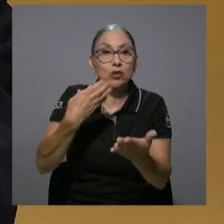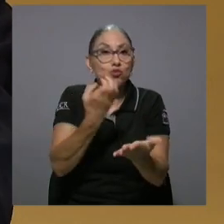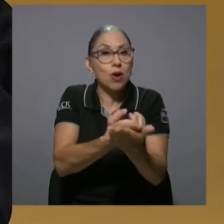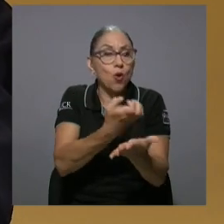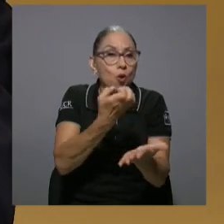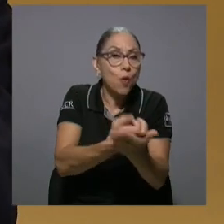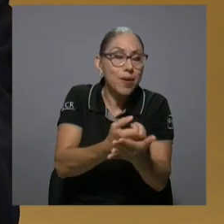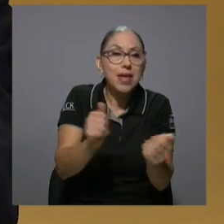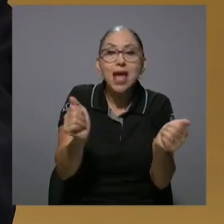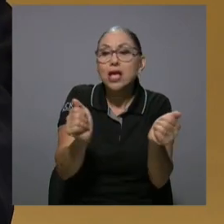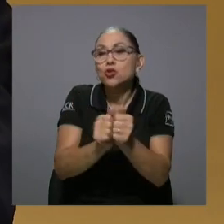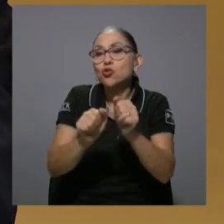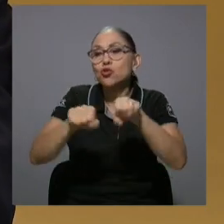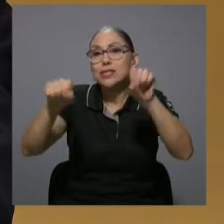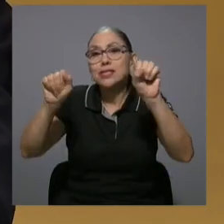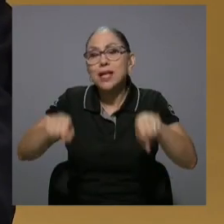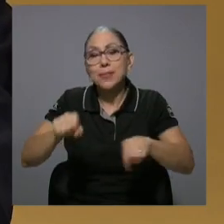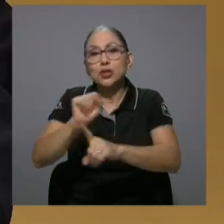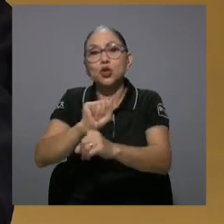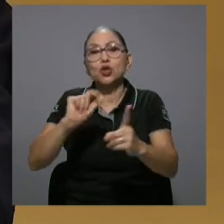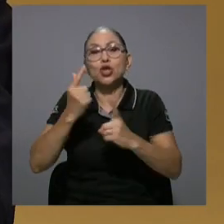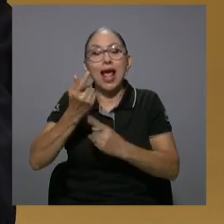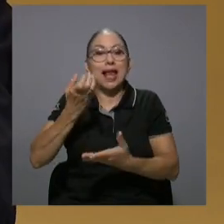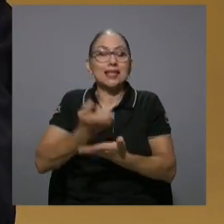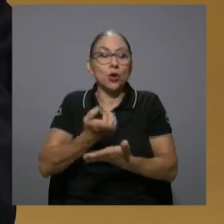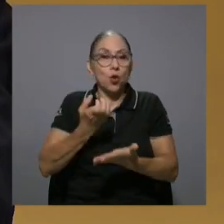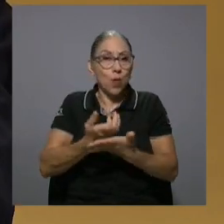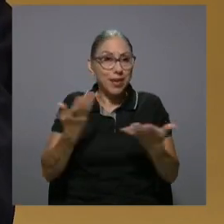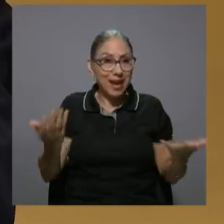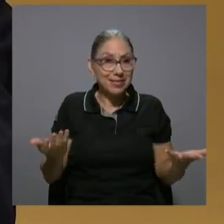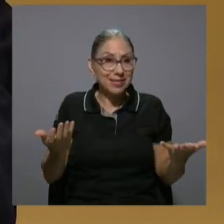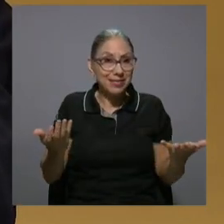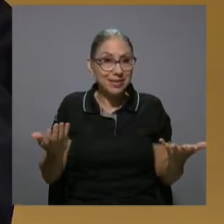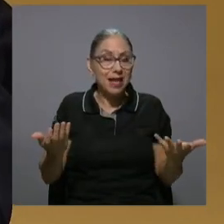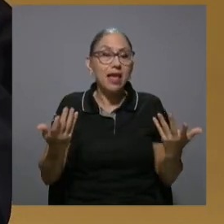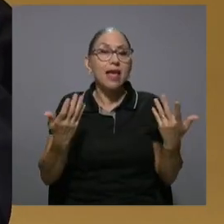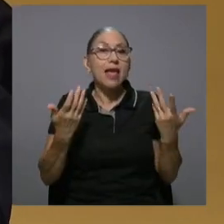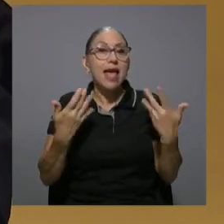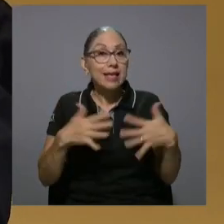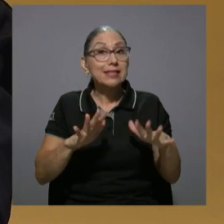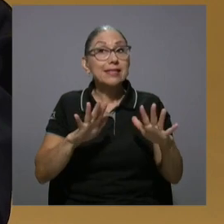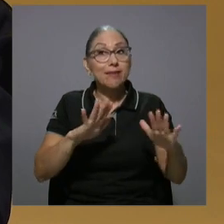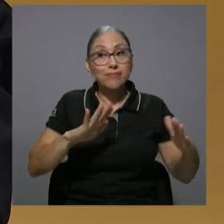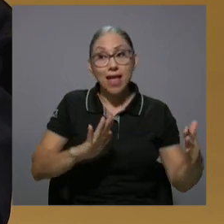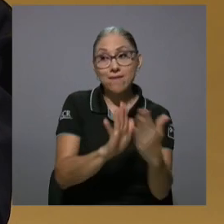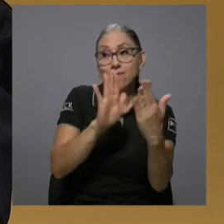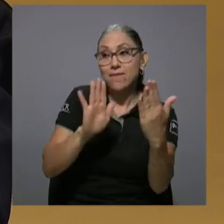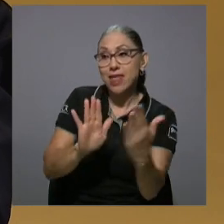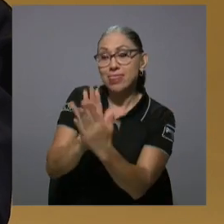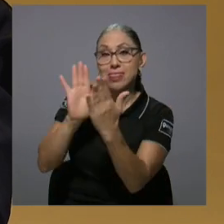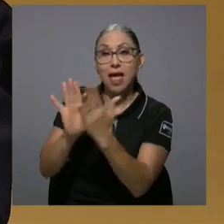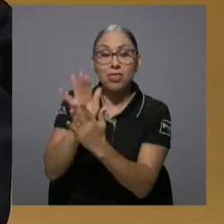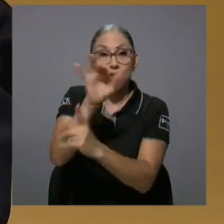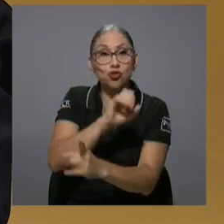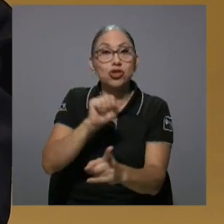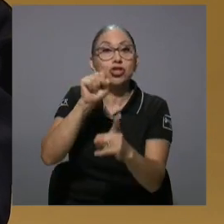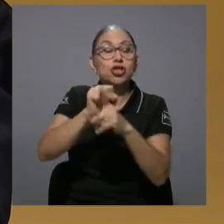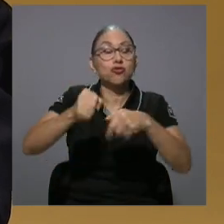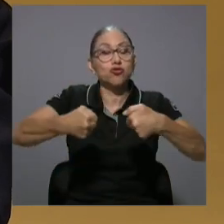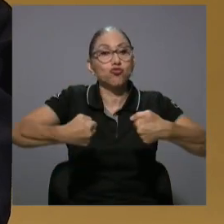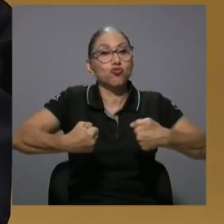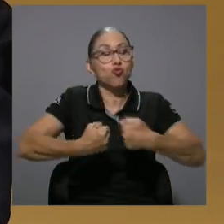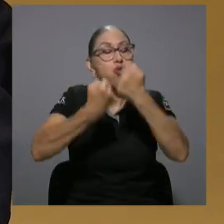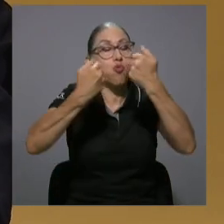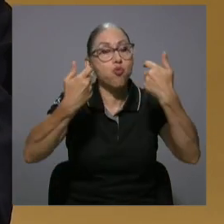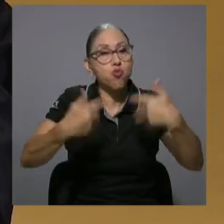de estructuras sociales, económicas, etcétera, pues están enfrentando una serie de desafíos muy grandes, ¿verdad?